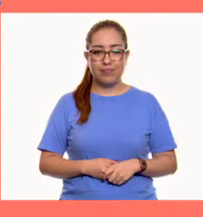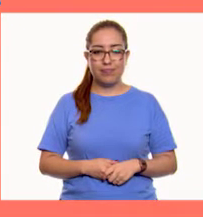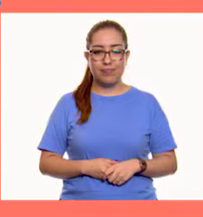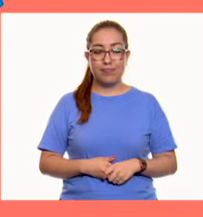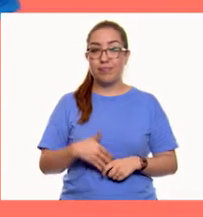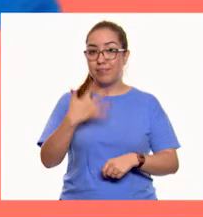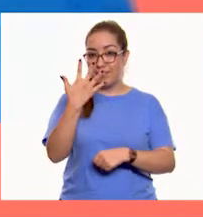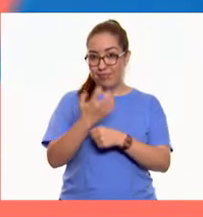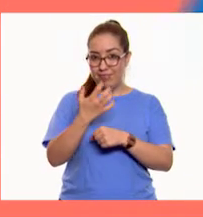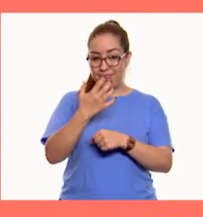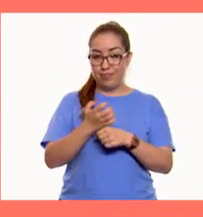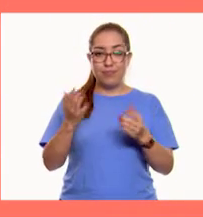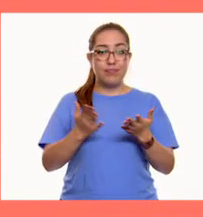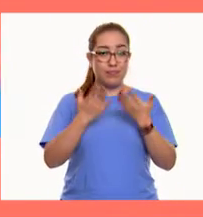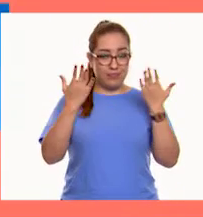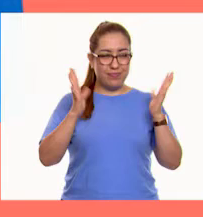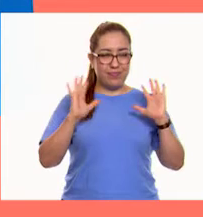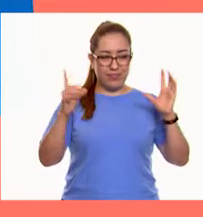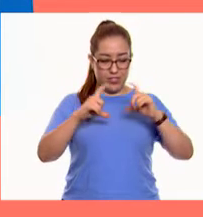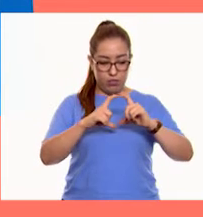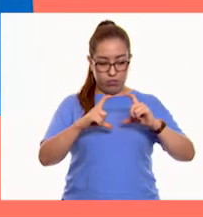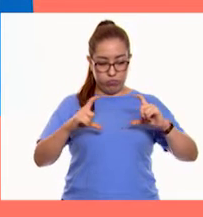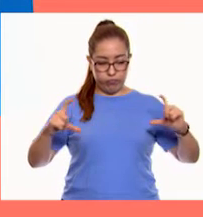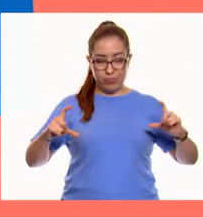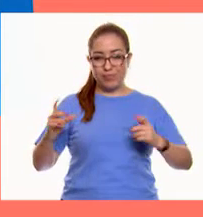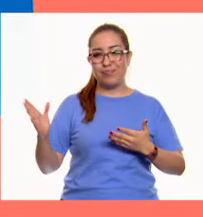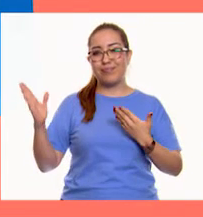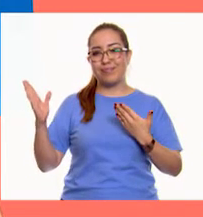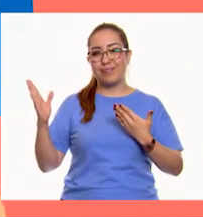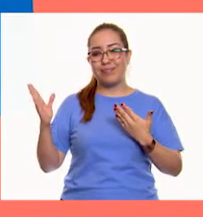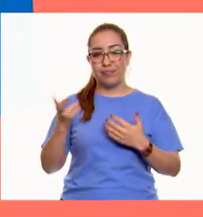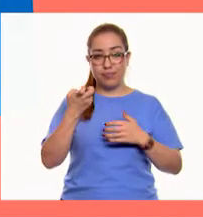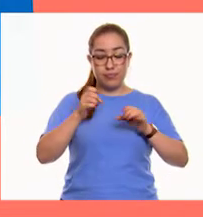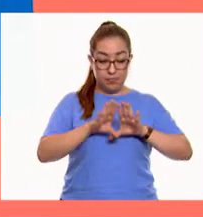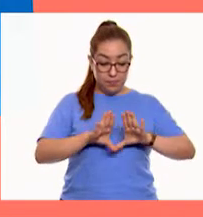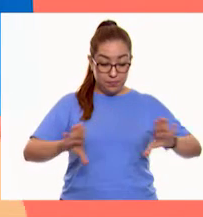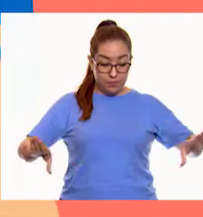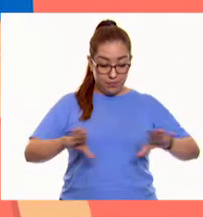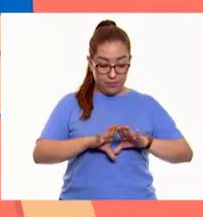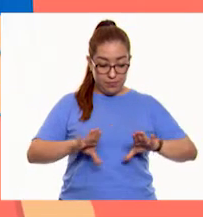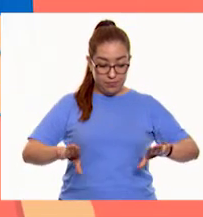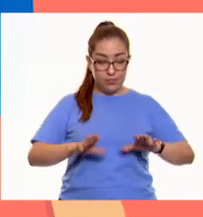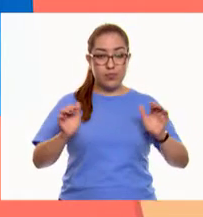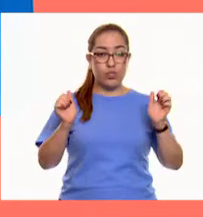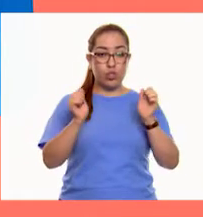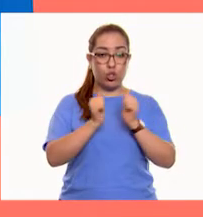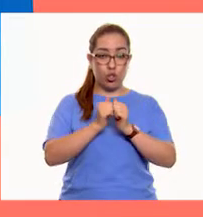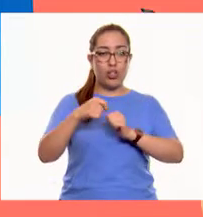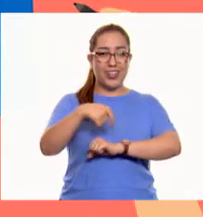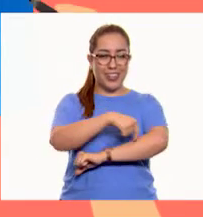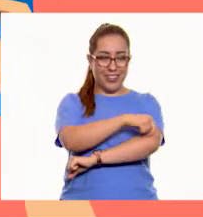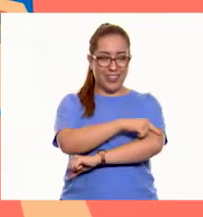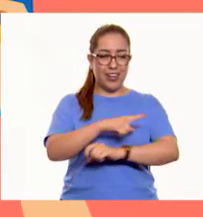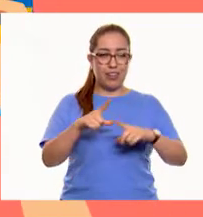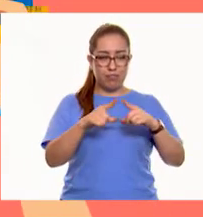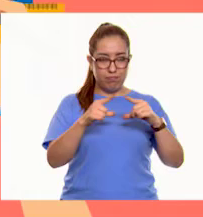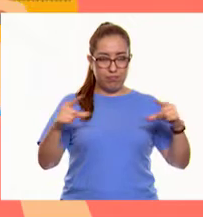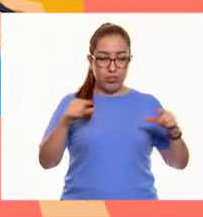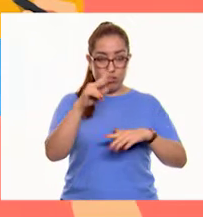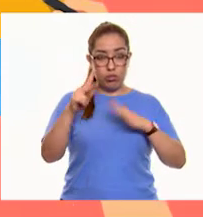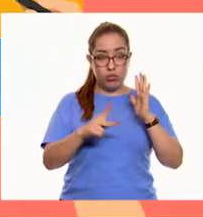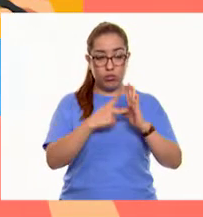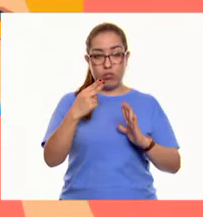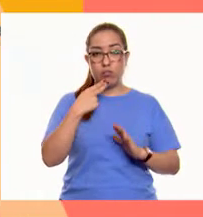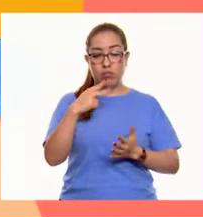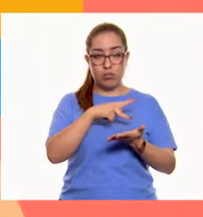5. Ahora tenemos un pequeño pedazo de playera. Estira a lo ancho y con ayuda de la regla, mide y marca con